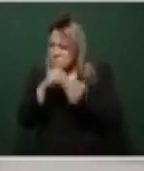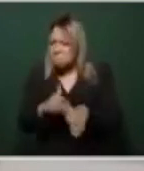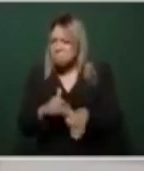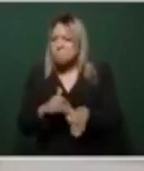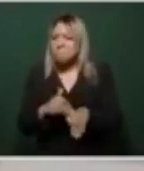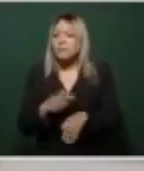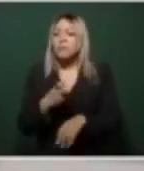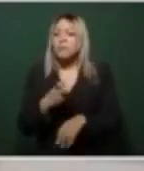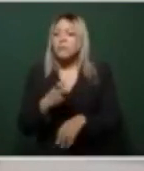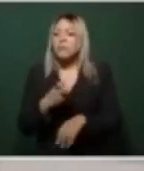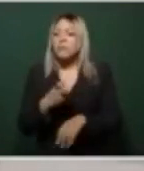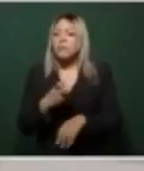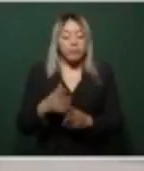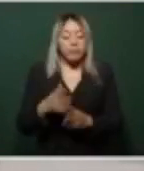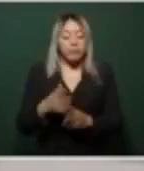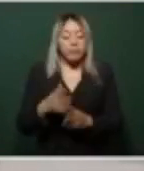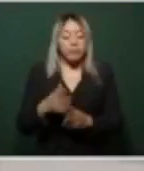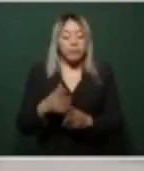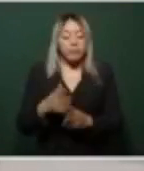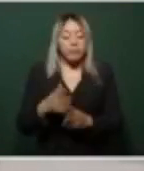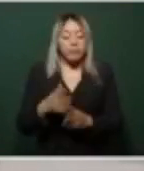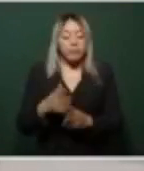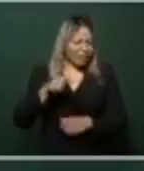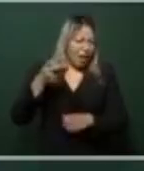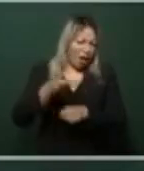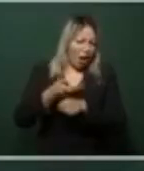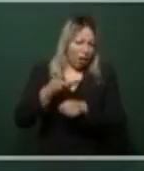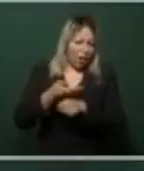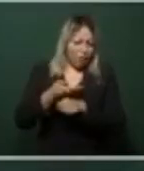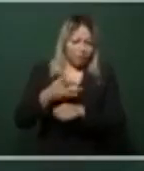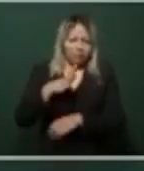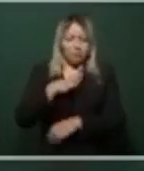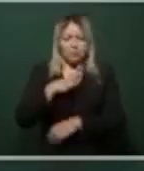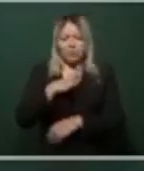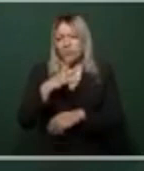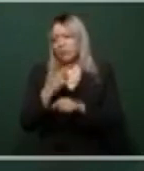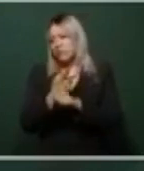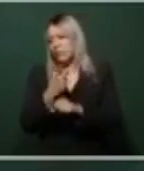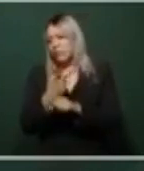Entonces, esto se va a